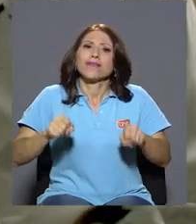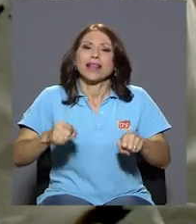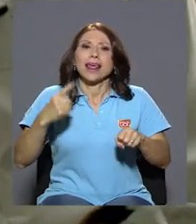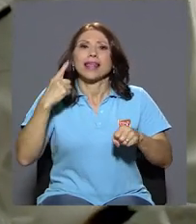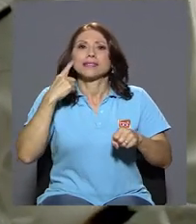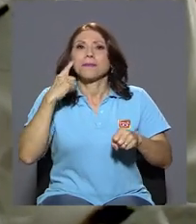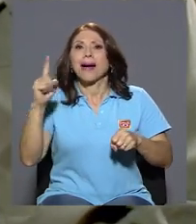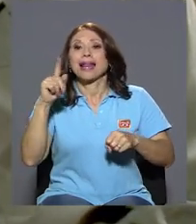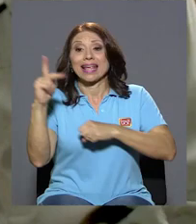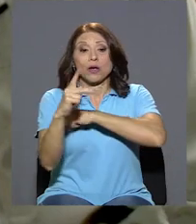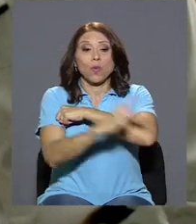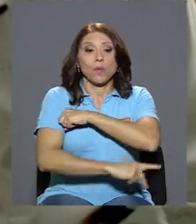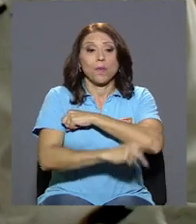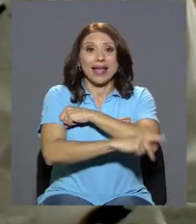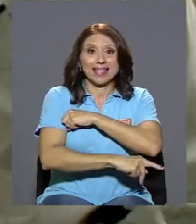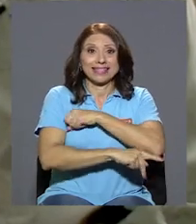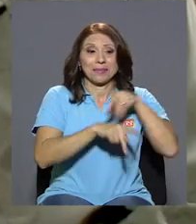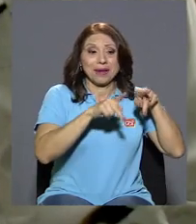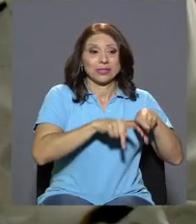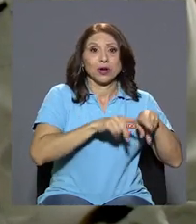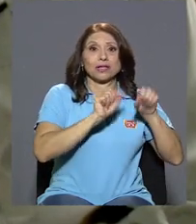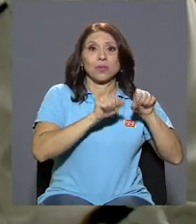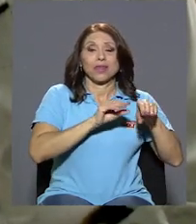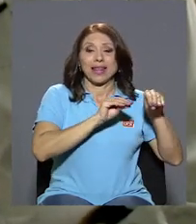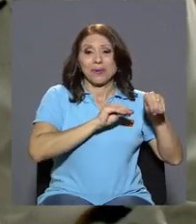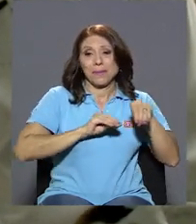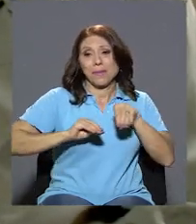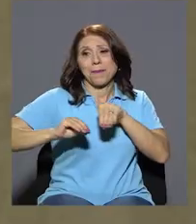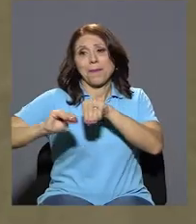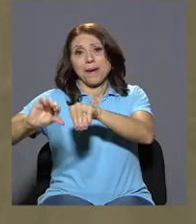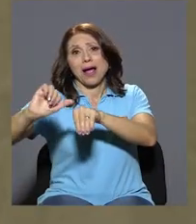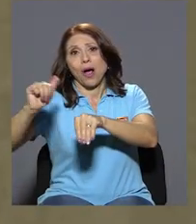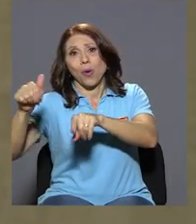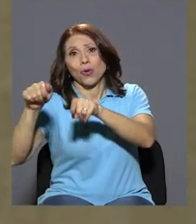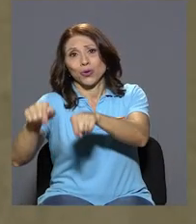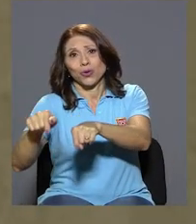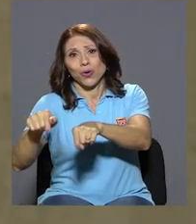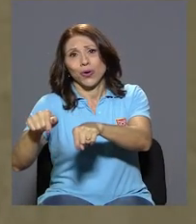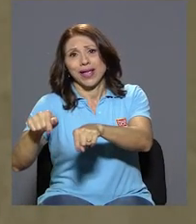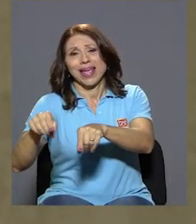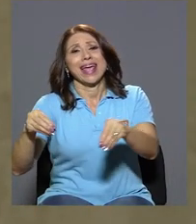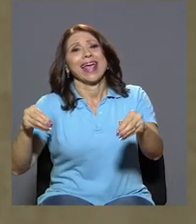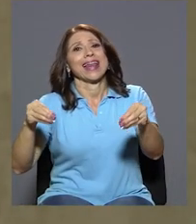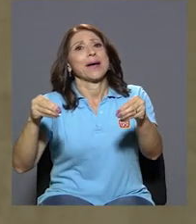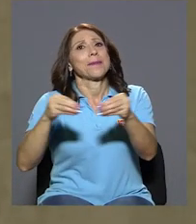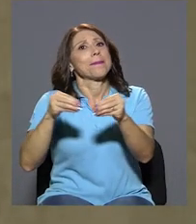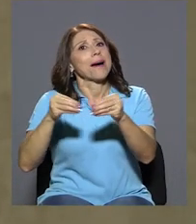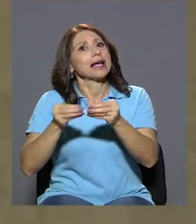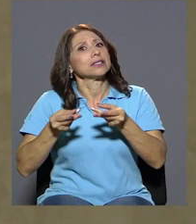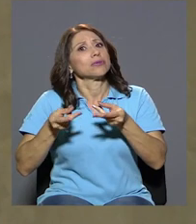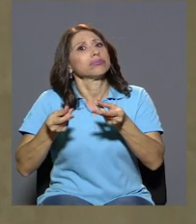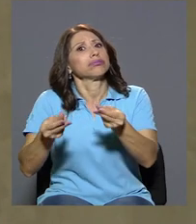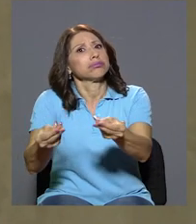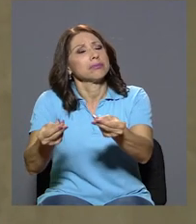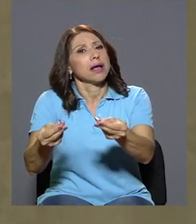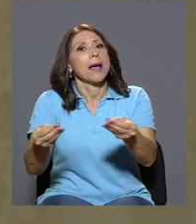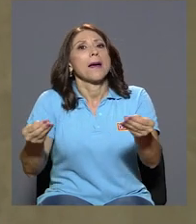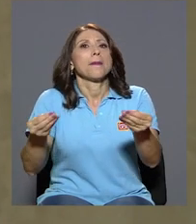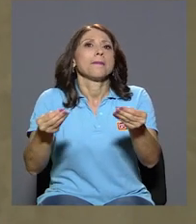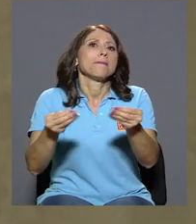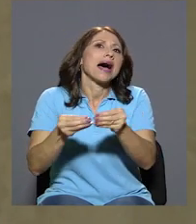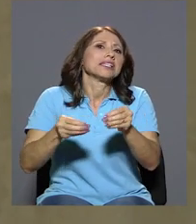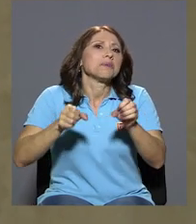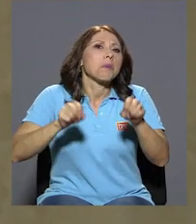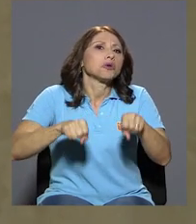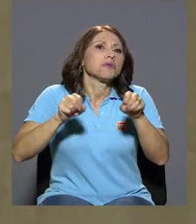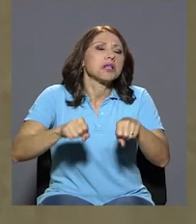movilización de un país a otro era mucho más laxas había mucho más posibilidades de movilización para